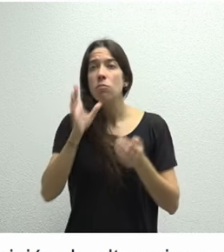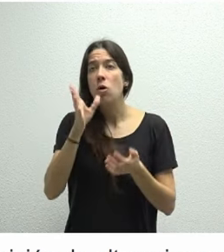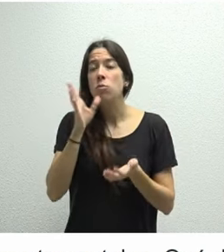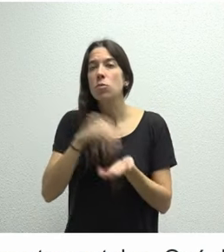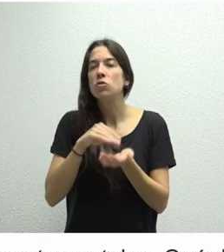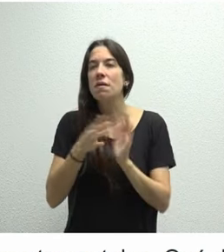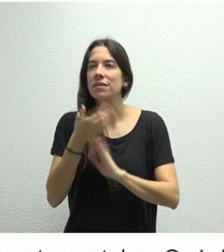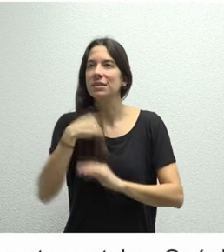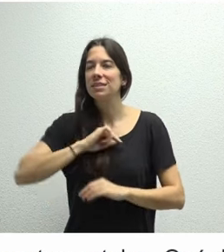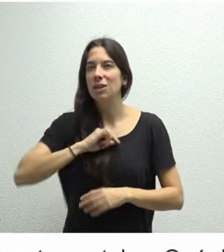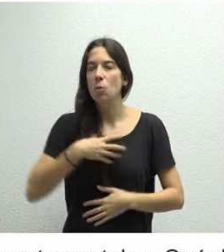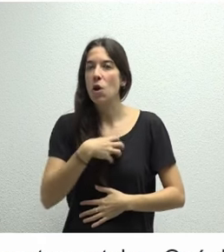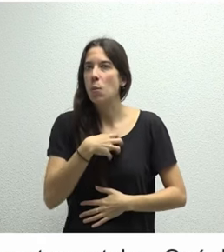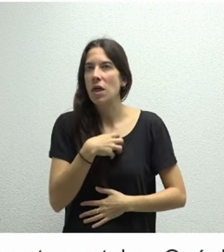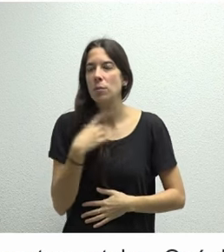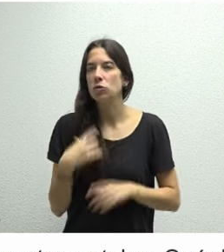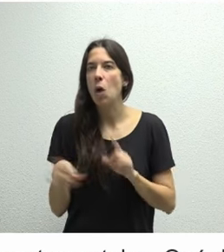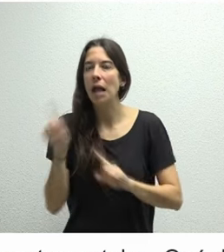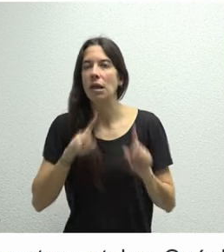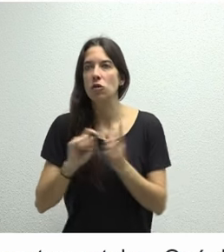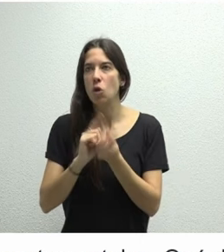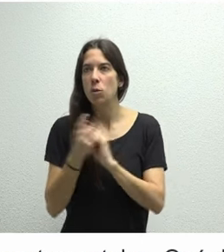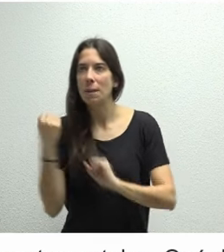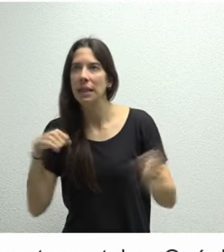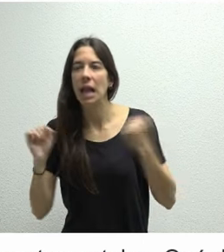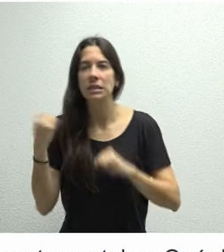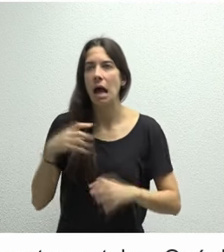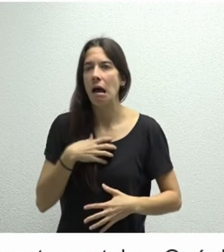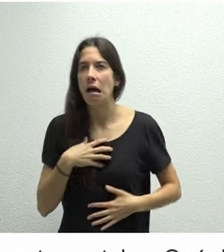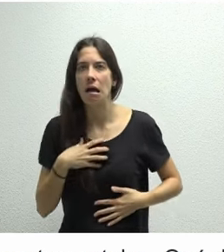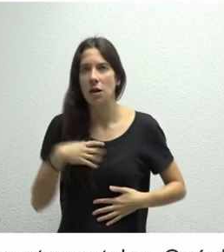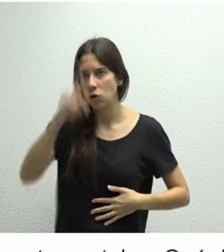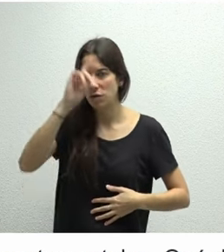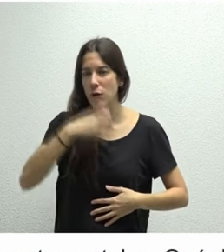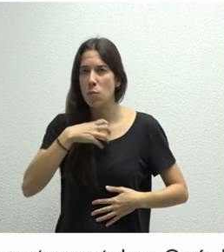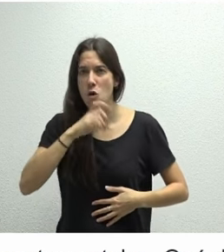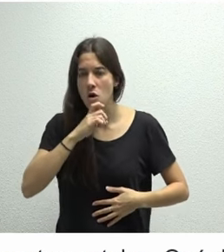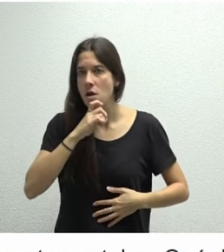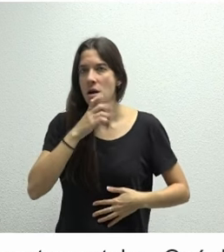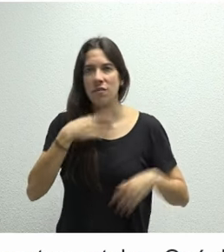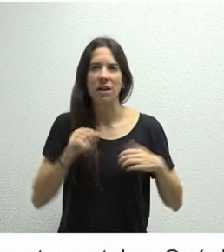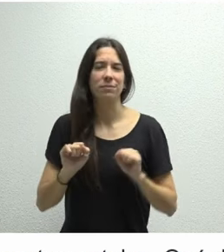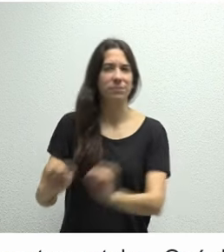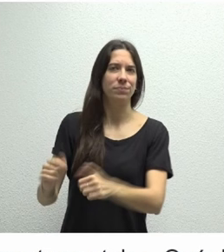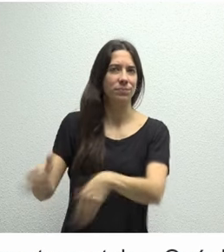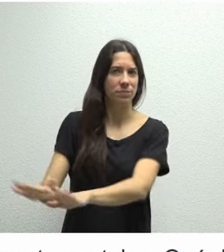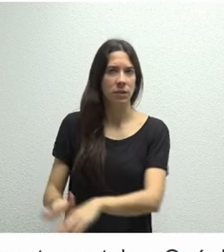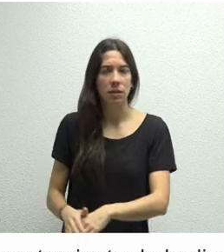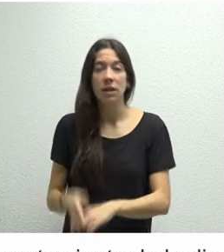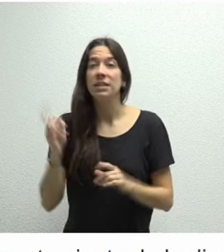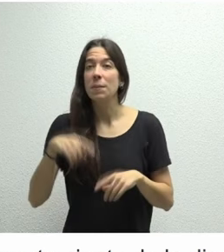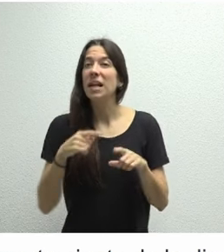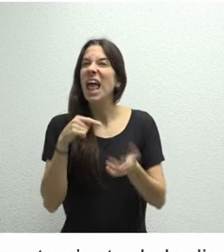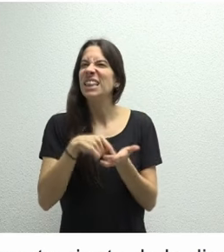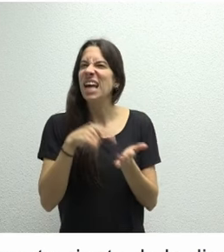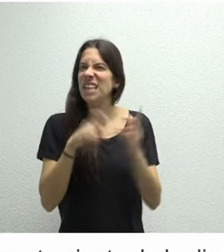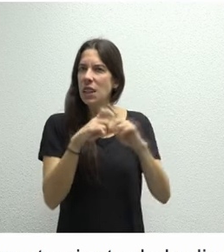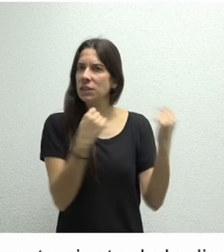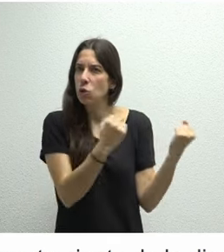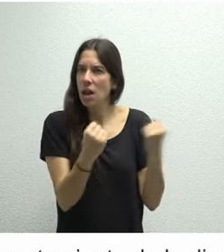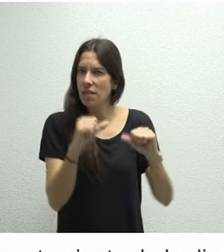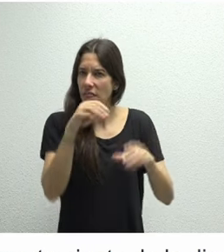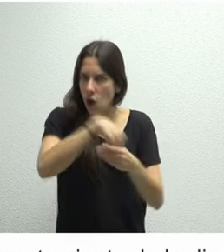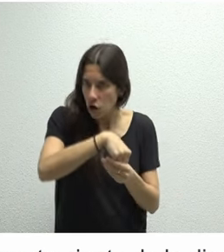manejar las alteraciones comportamentales y lo que ha generado las tasa de institucionalización que han generado estas